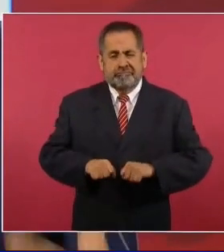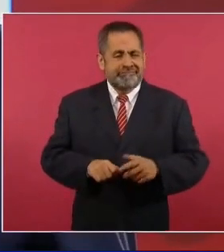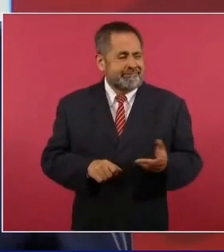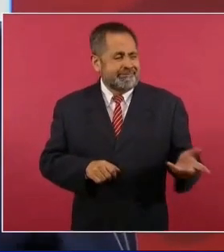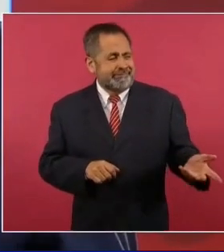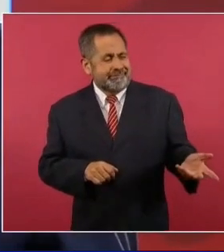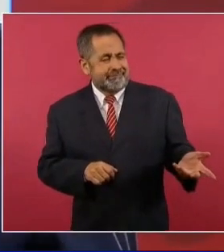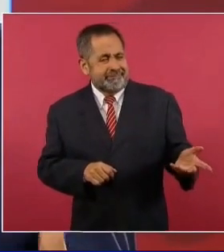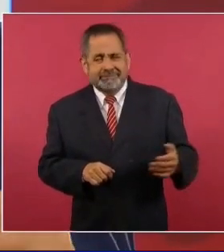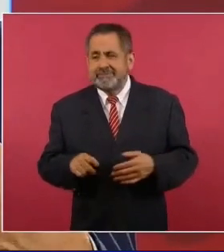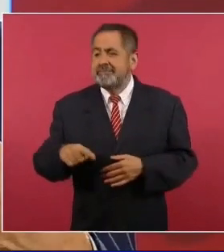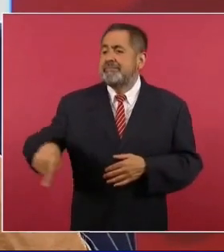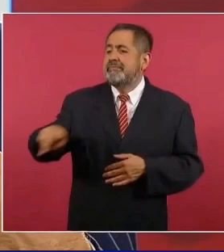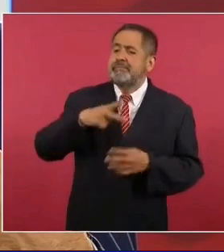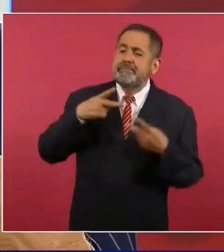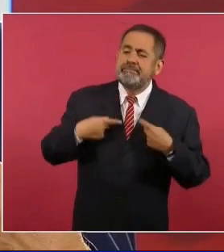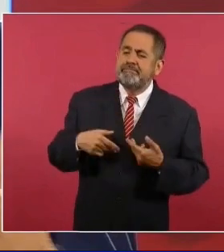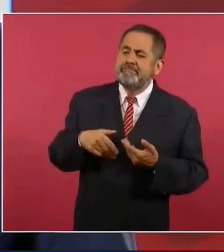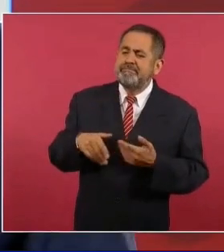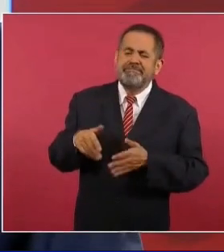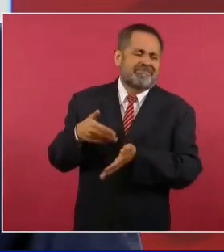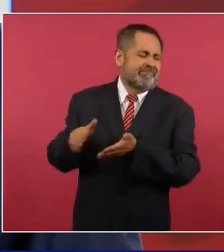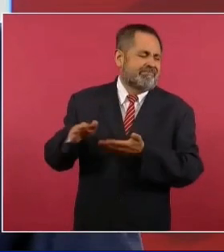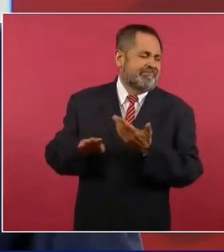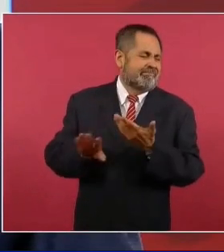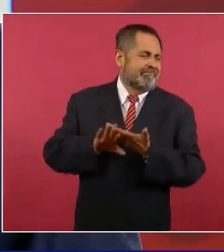el desprecio por el pueblo,